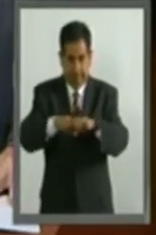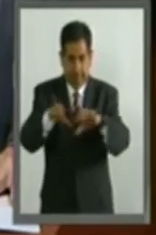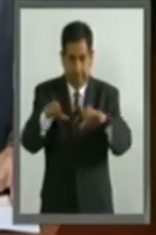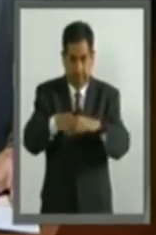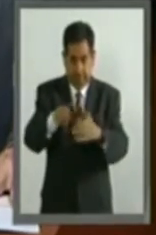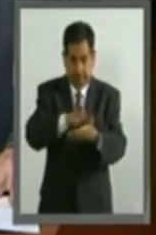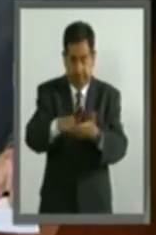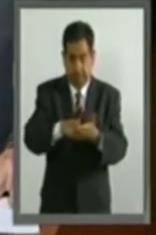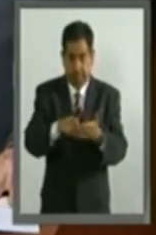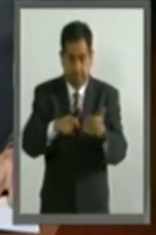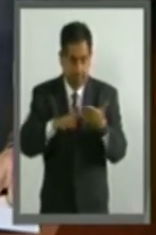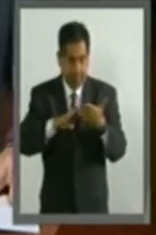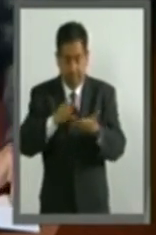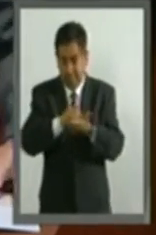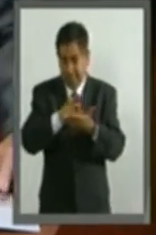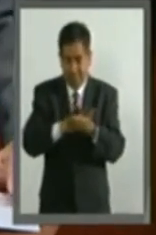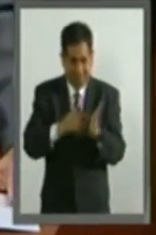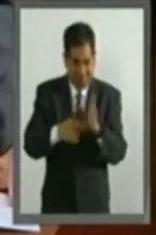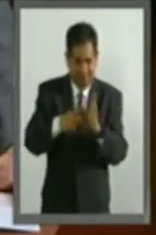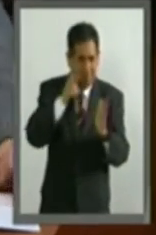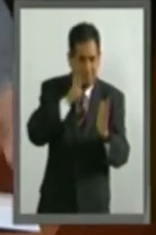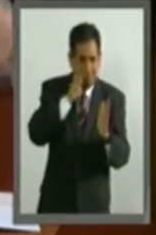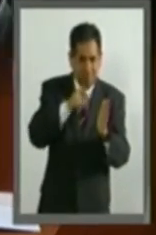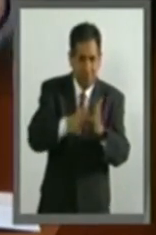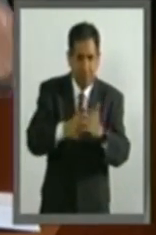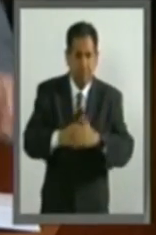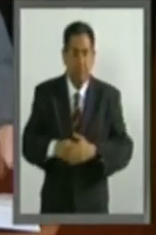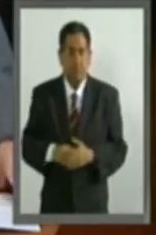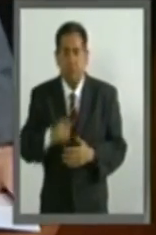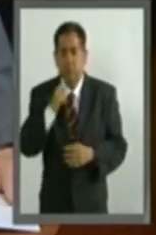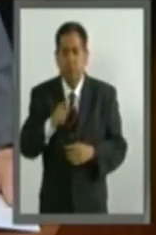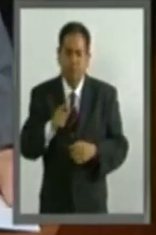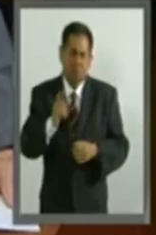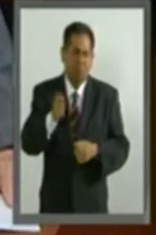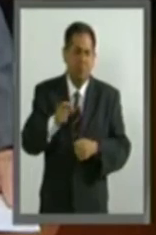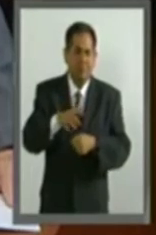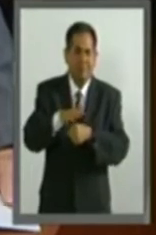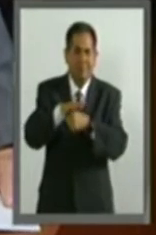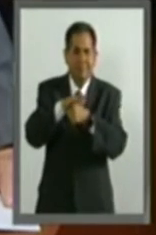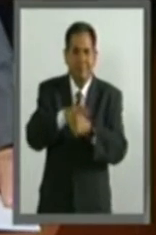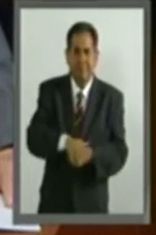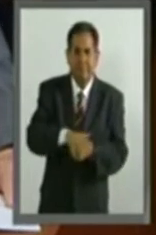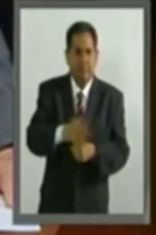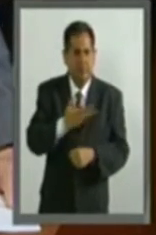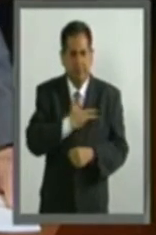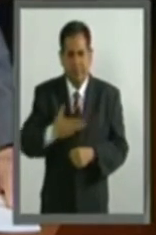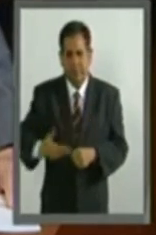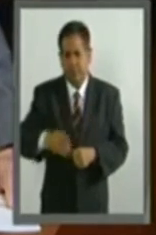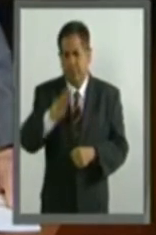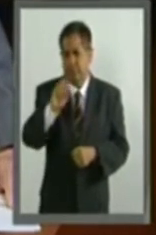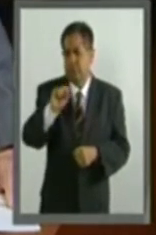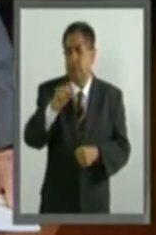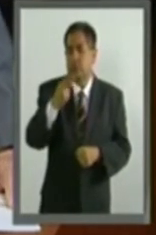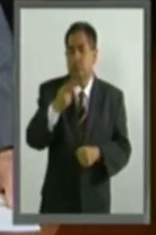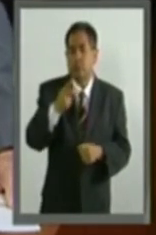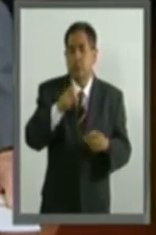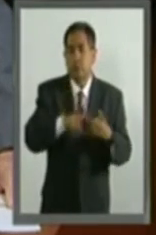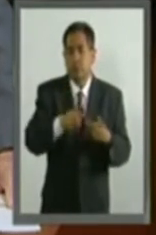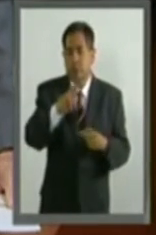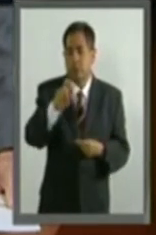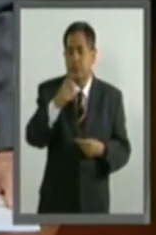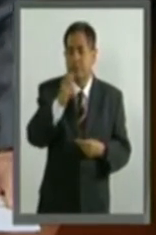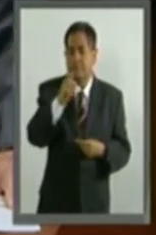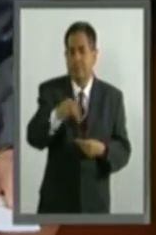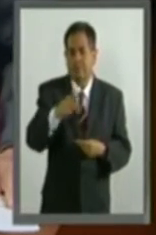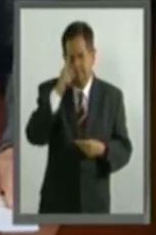escritos que están ahí en la historia, presión del presidente Bush y Reagan para que